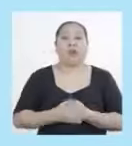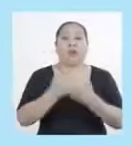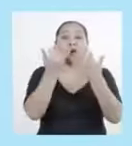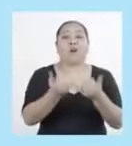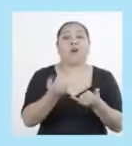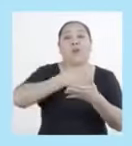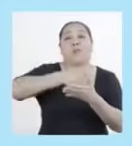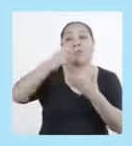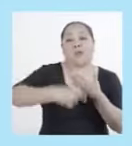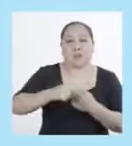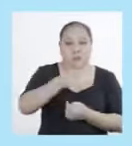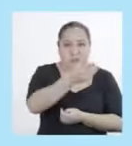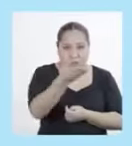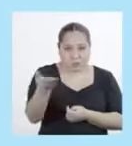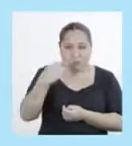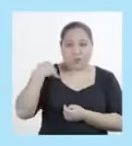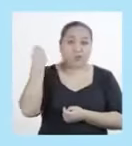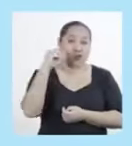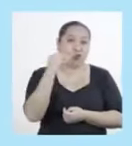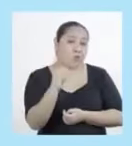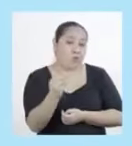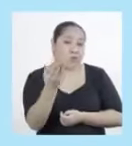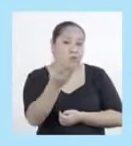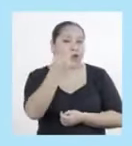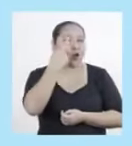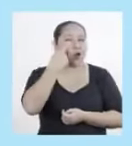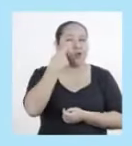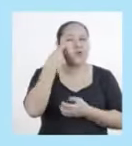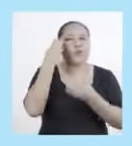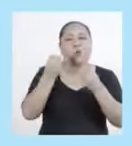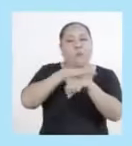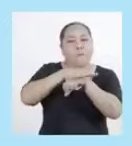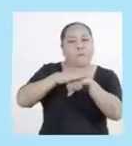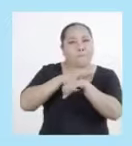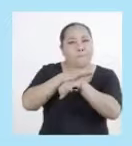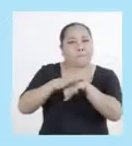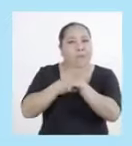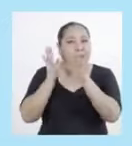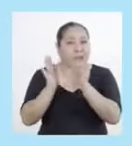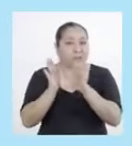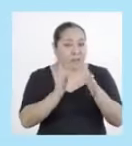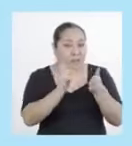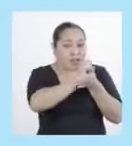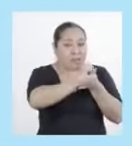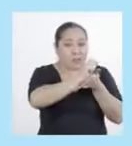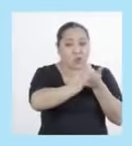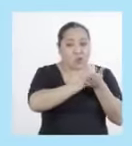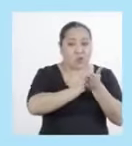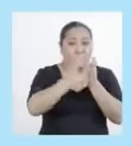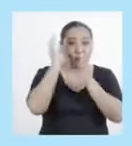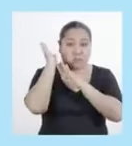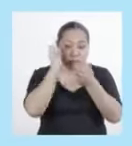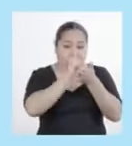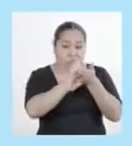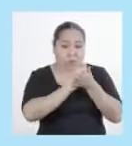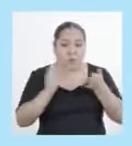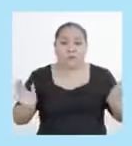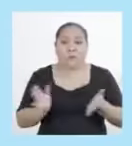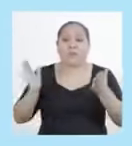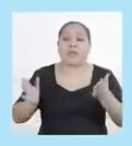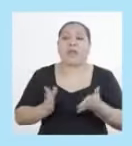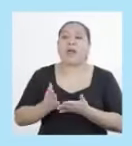el día de hoy, nuestro programa busca que las y los adolescentes conozcan cómo planificar la escritura de un discurso para